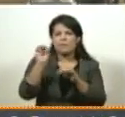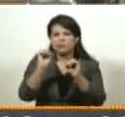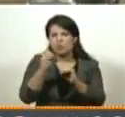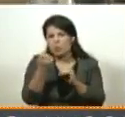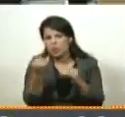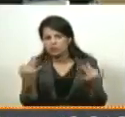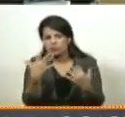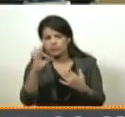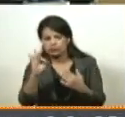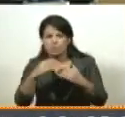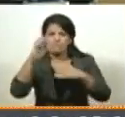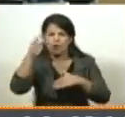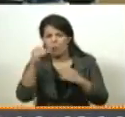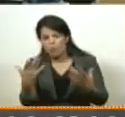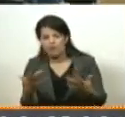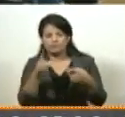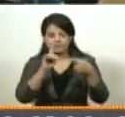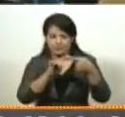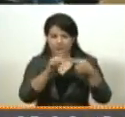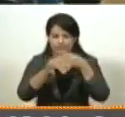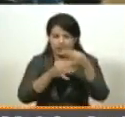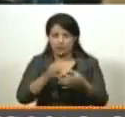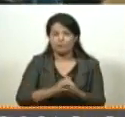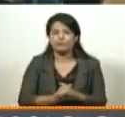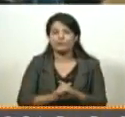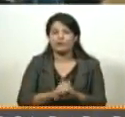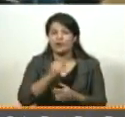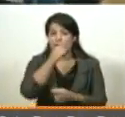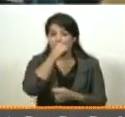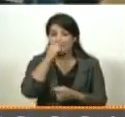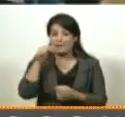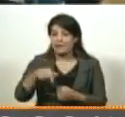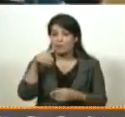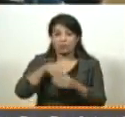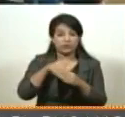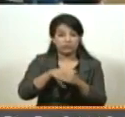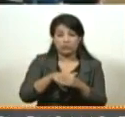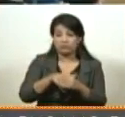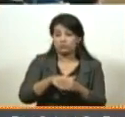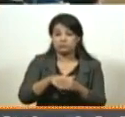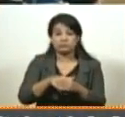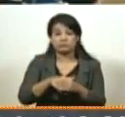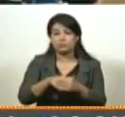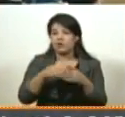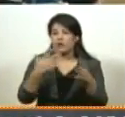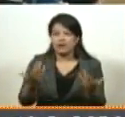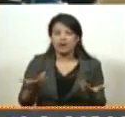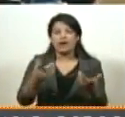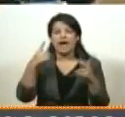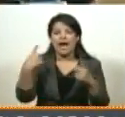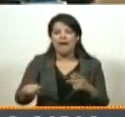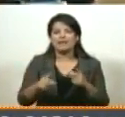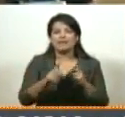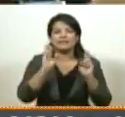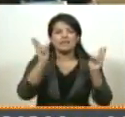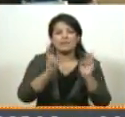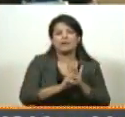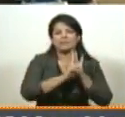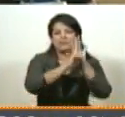bueno, mira, esta es una elección, como todas las elecciones, que se rige por principios de